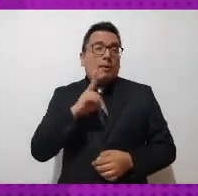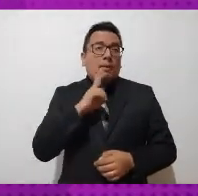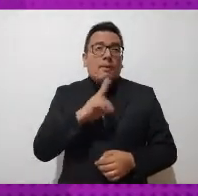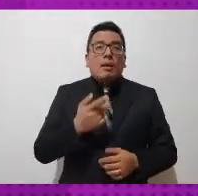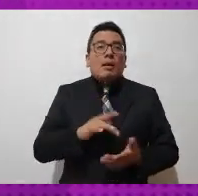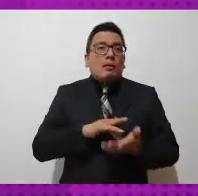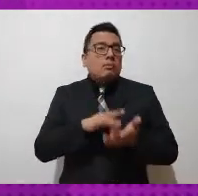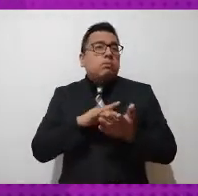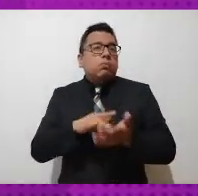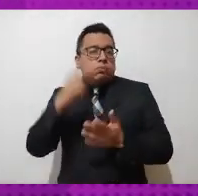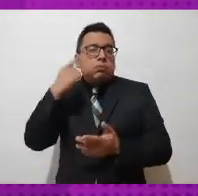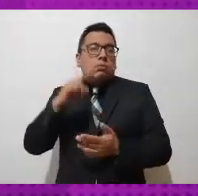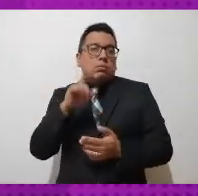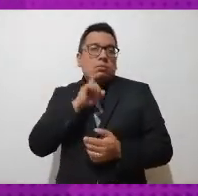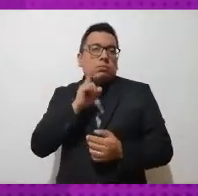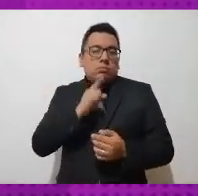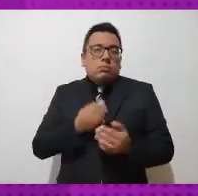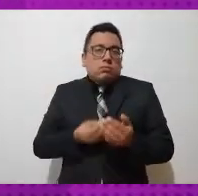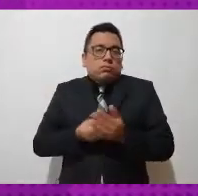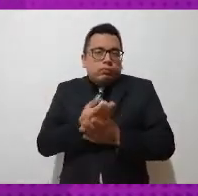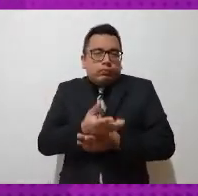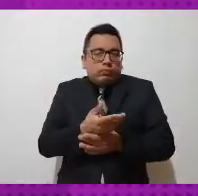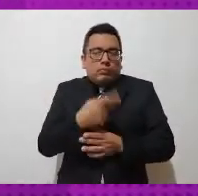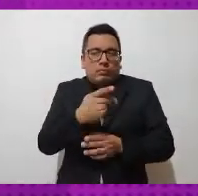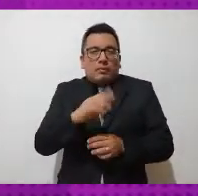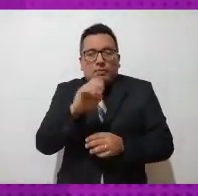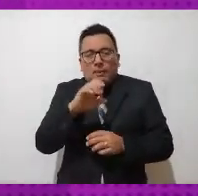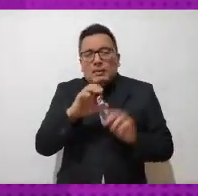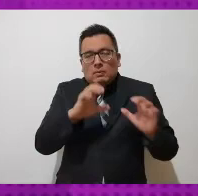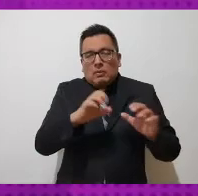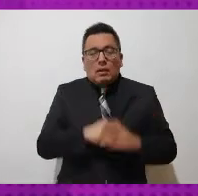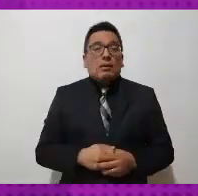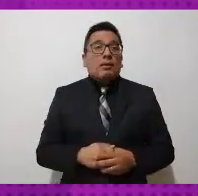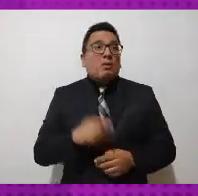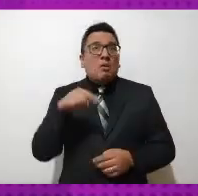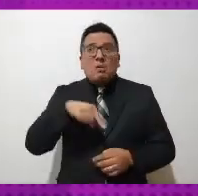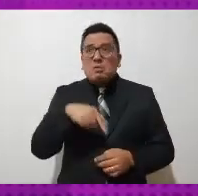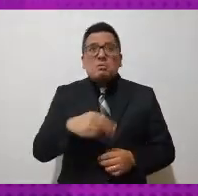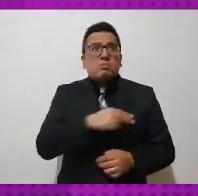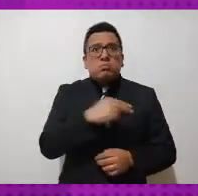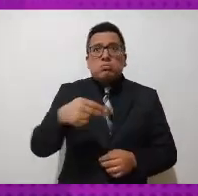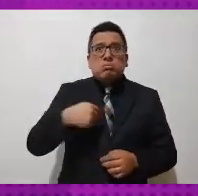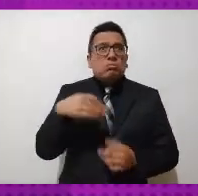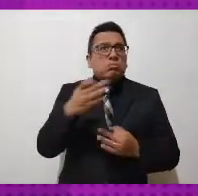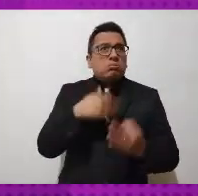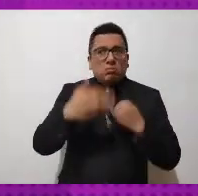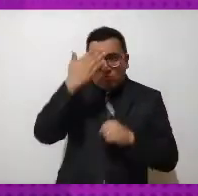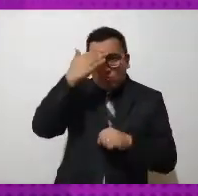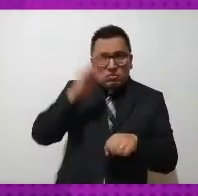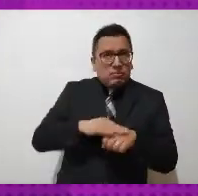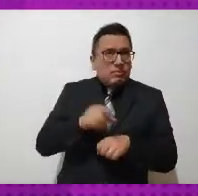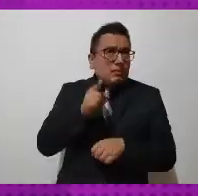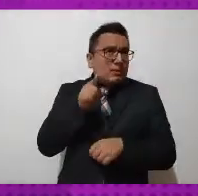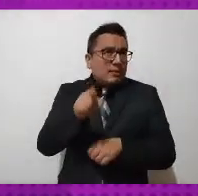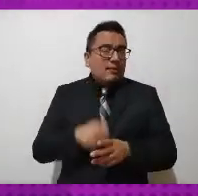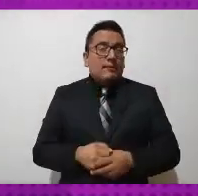clínica para la población infantil de escasos recursos en Nayarit, dejando huella en este estado. Amalia, en su trayectoria,